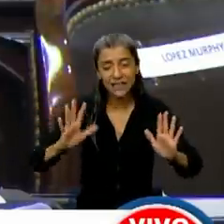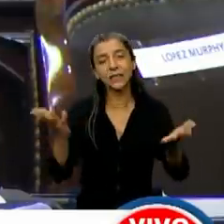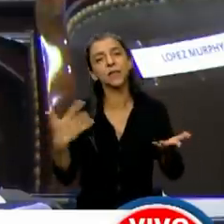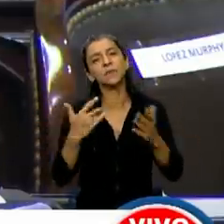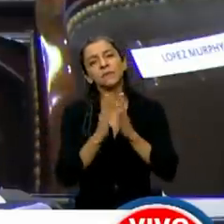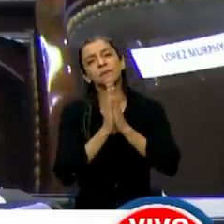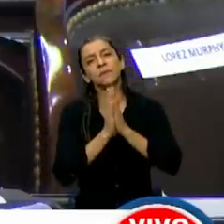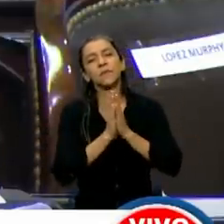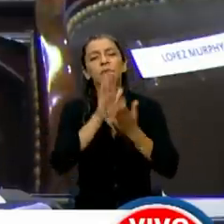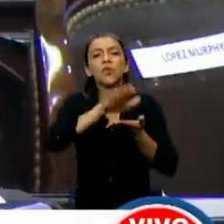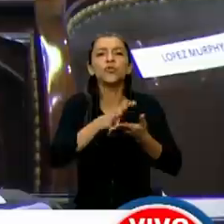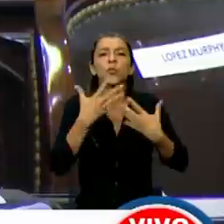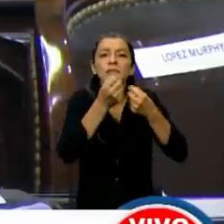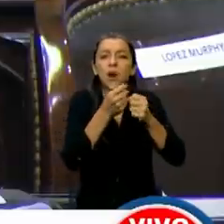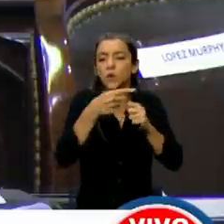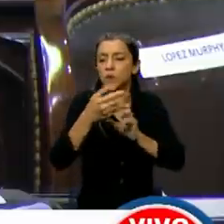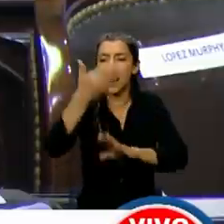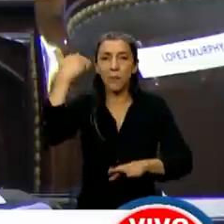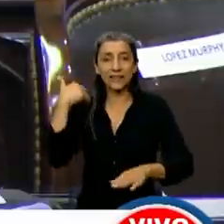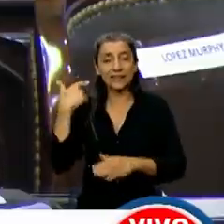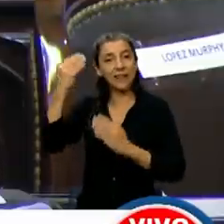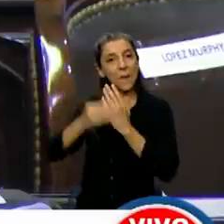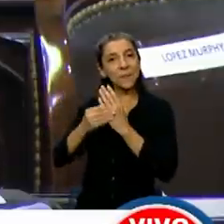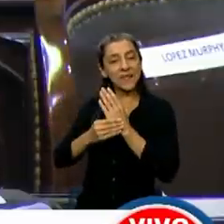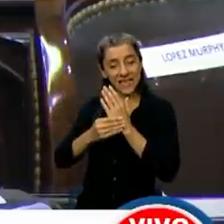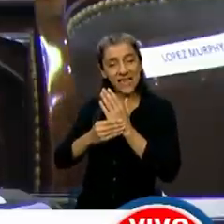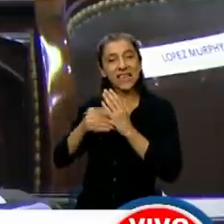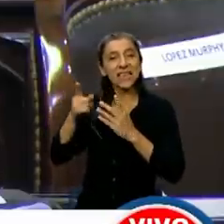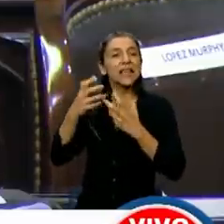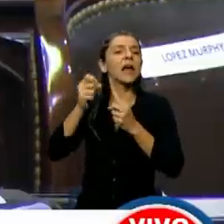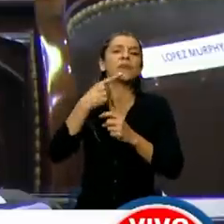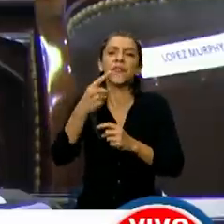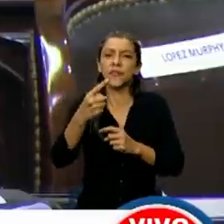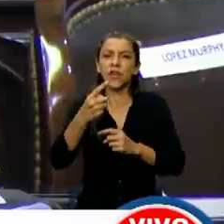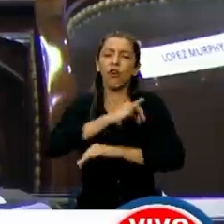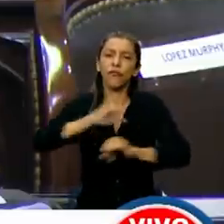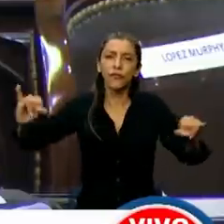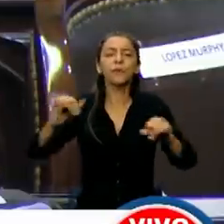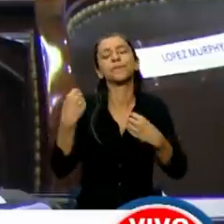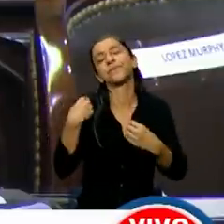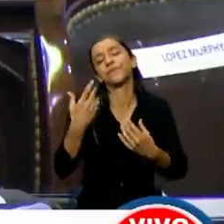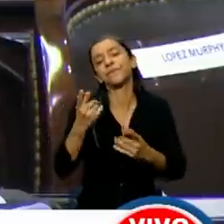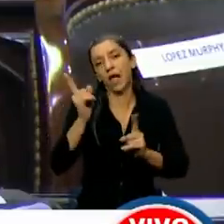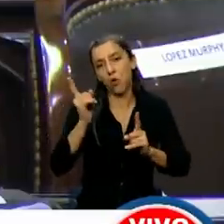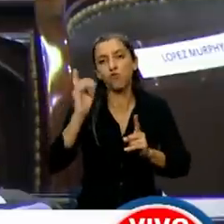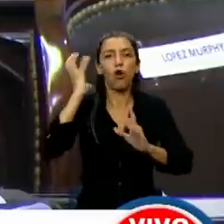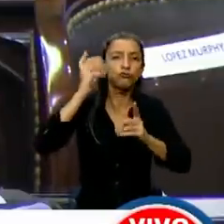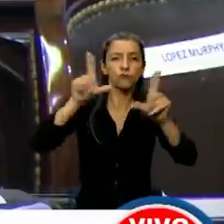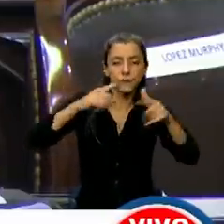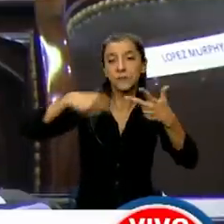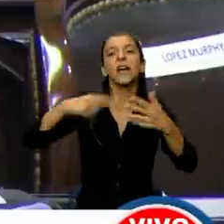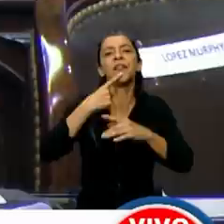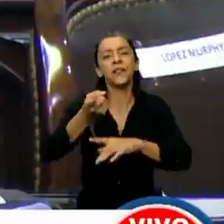de salud la semana pasada la ministra vizzotti anunció o afirmó en distintos medios que la pandemia